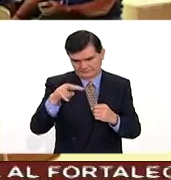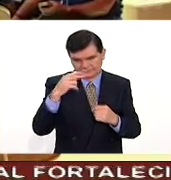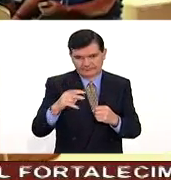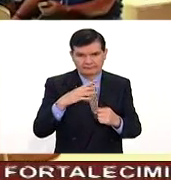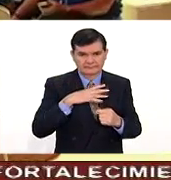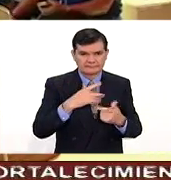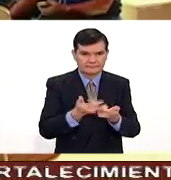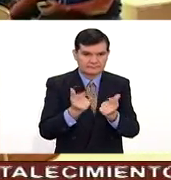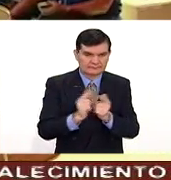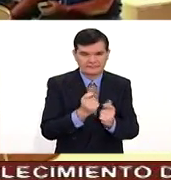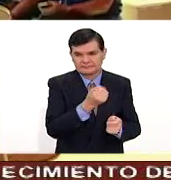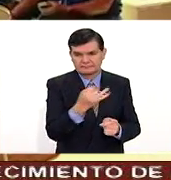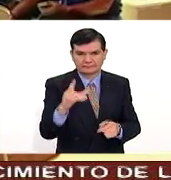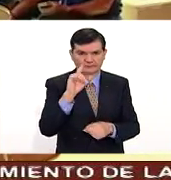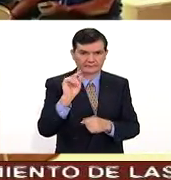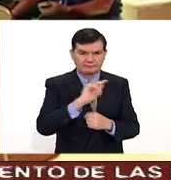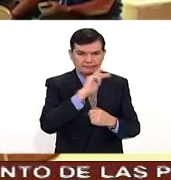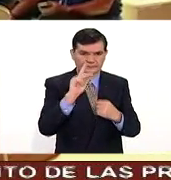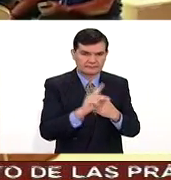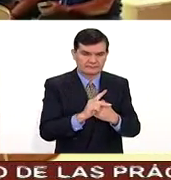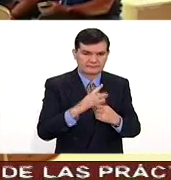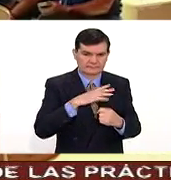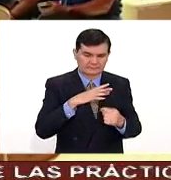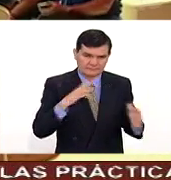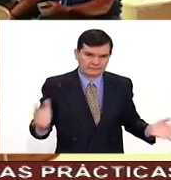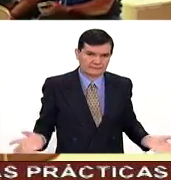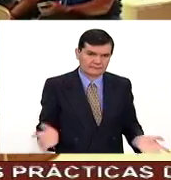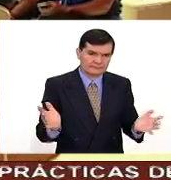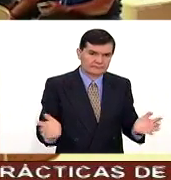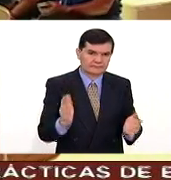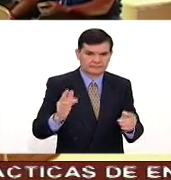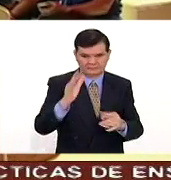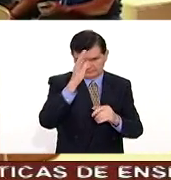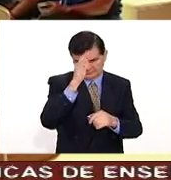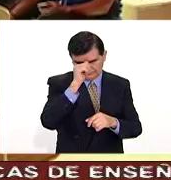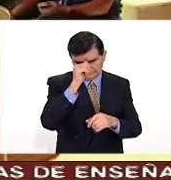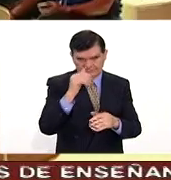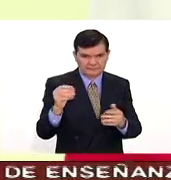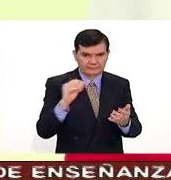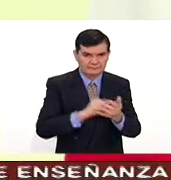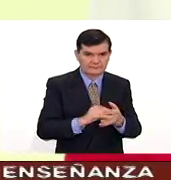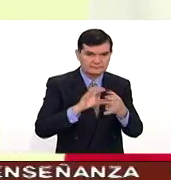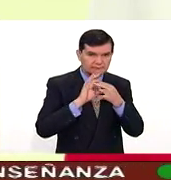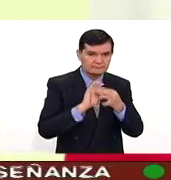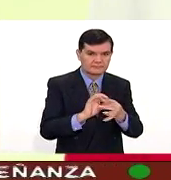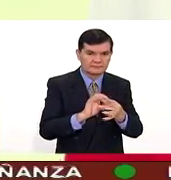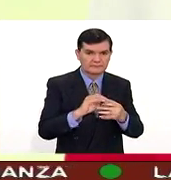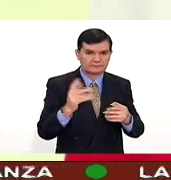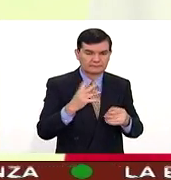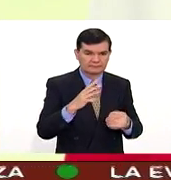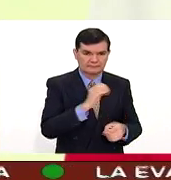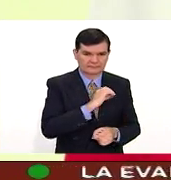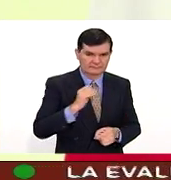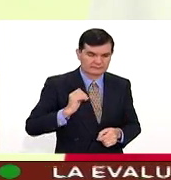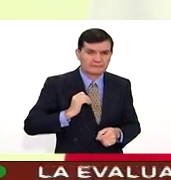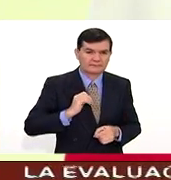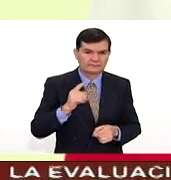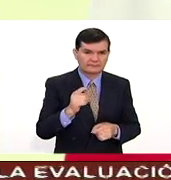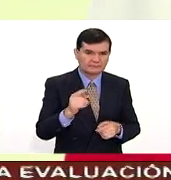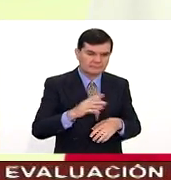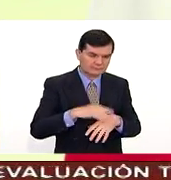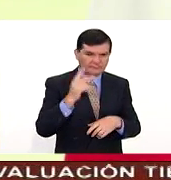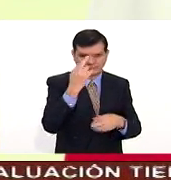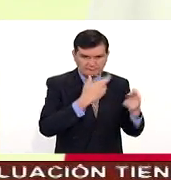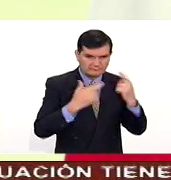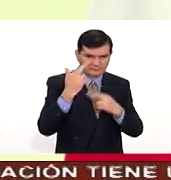un grupo de más de 70 países están promoviendo que los acuerdos sean vinculantes, es decir, que sean obligatorios, que se